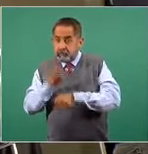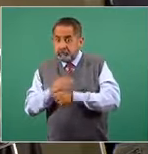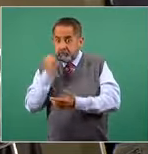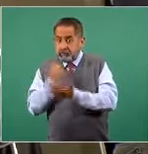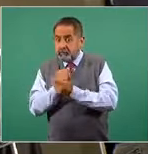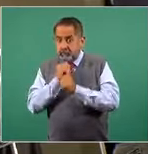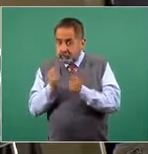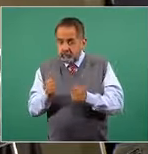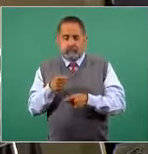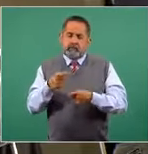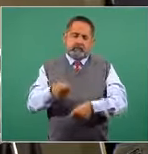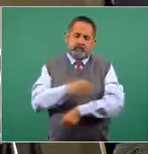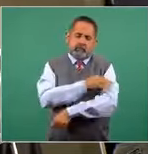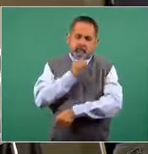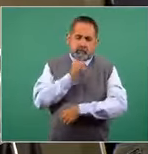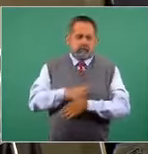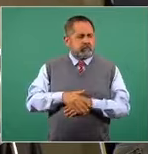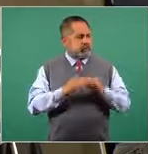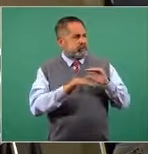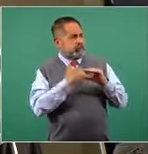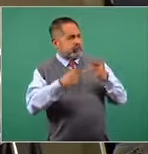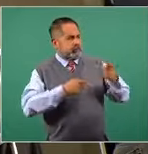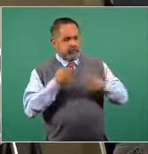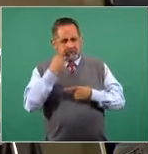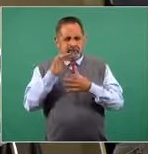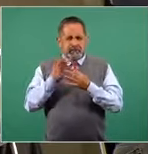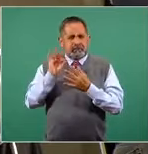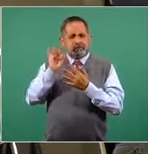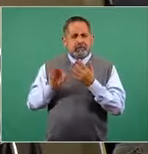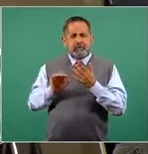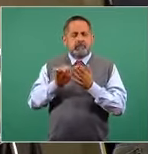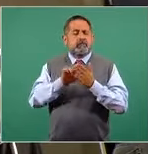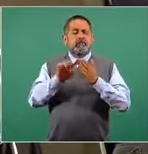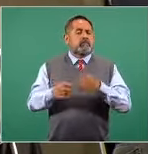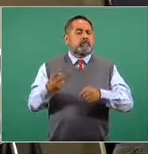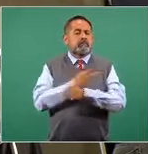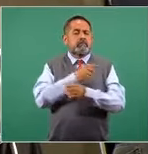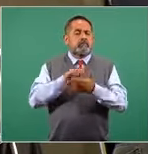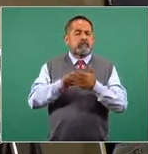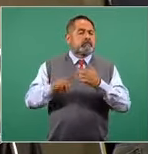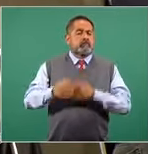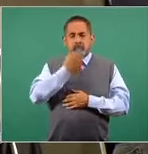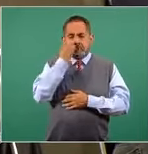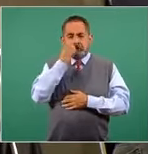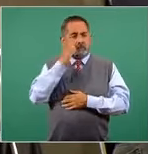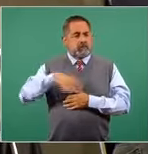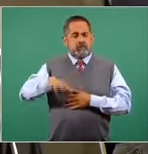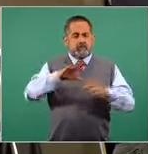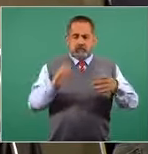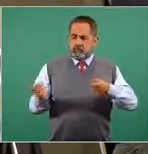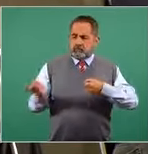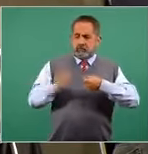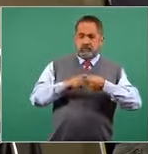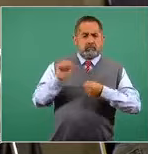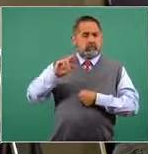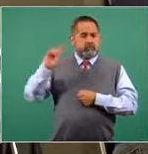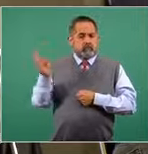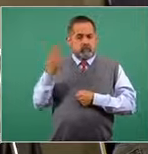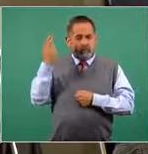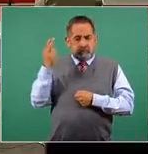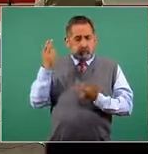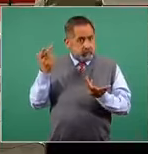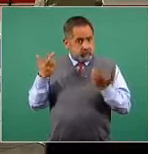algunas preguntas a nuestra redacción solamente para precisar algunos puntos. Por ejemplo, ¿qué pasará con las escuelas incorporadas a la UNAM? ¿Los